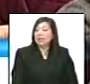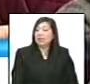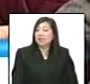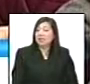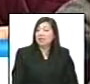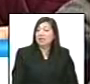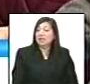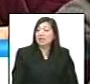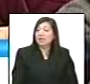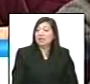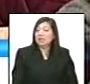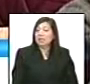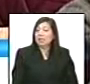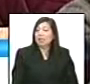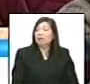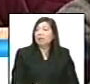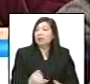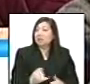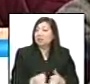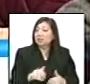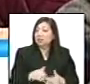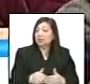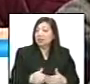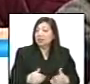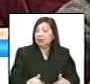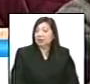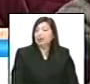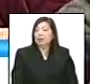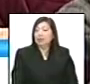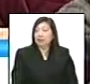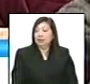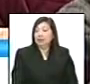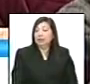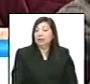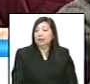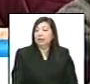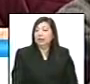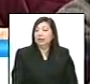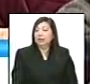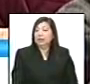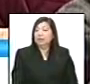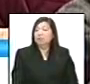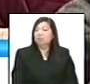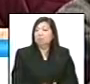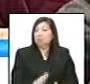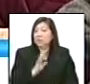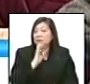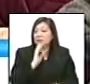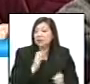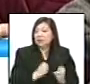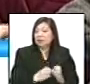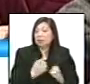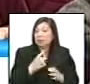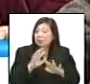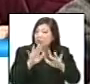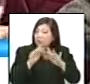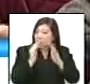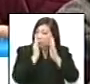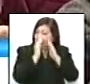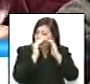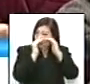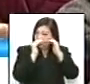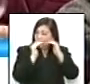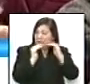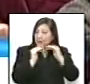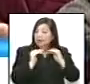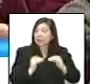recordaba realmente cómo había terminado votando los anteriores artículos. Entonces eso podría servirnos de parte del equipo técnico para seguir ordenadamente el